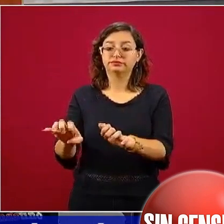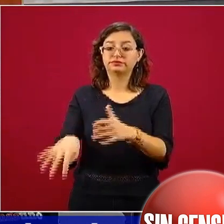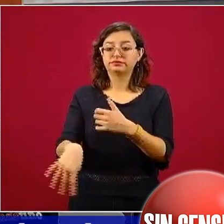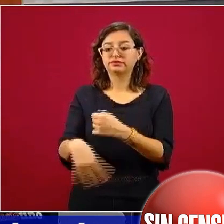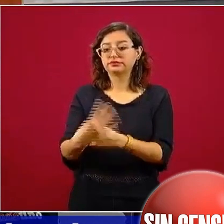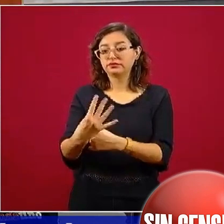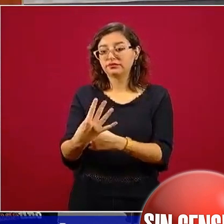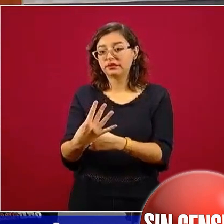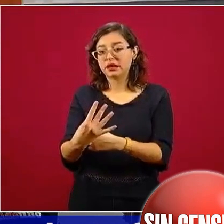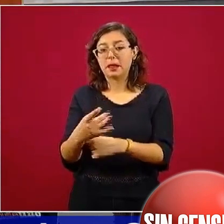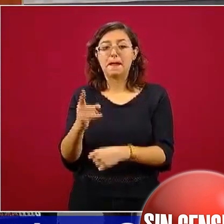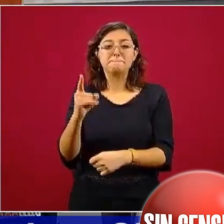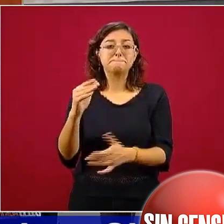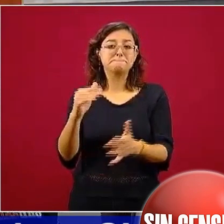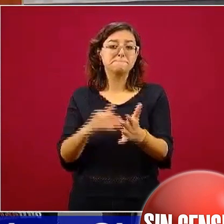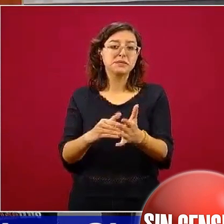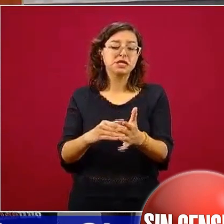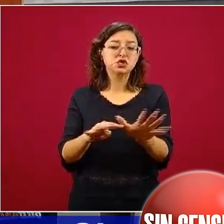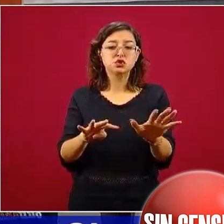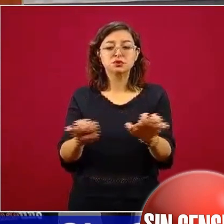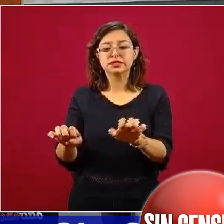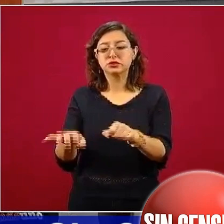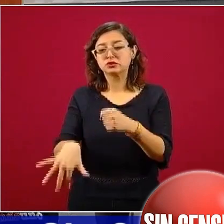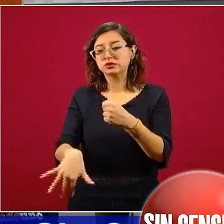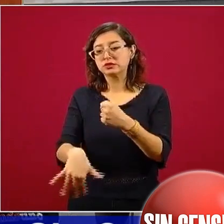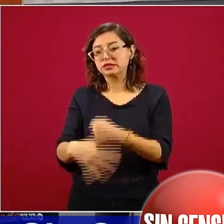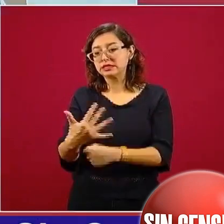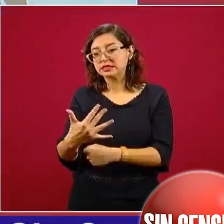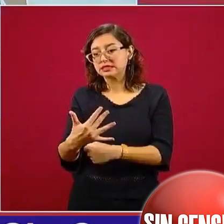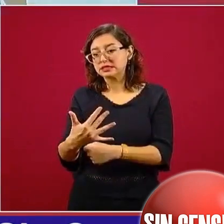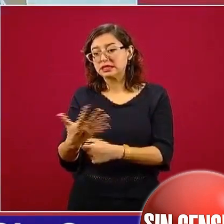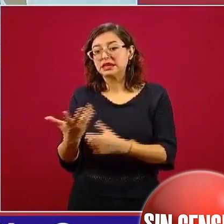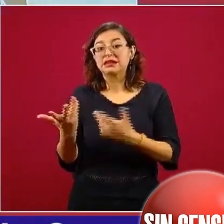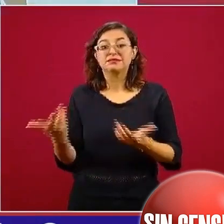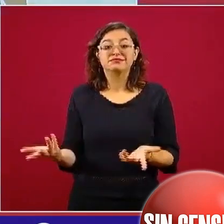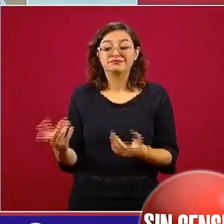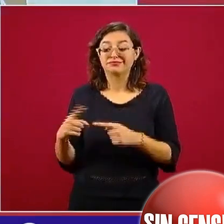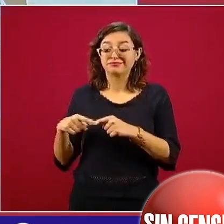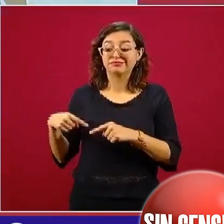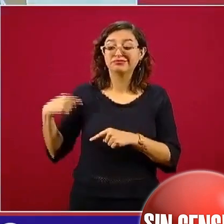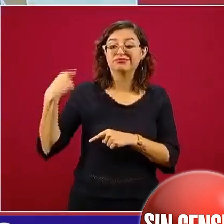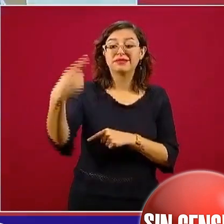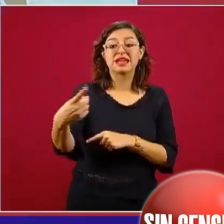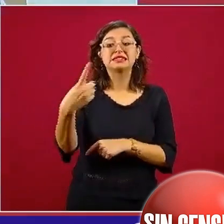1914, 1915, 100 años después,